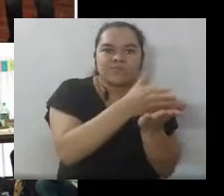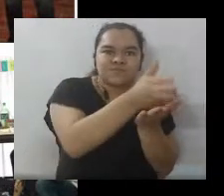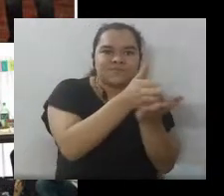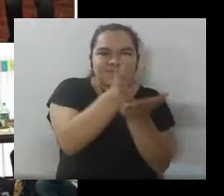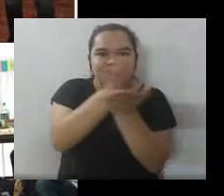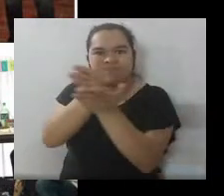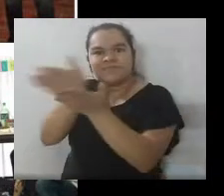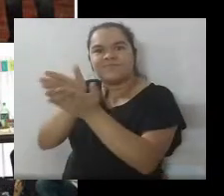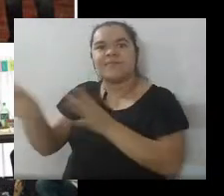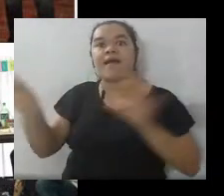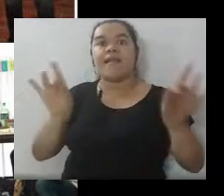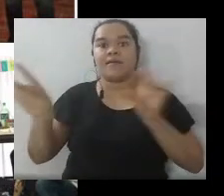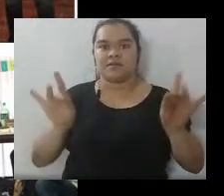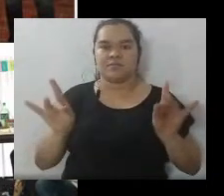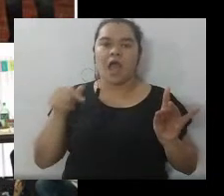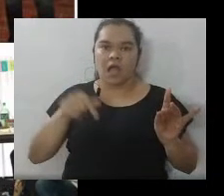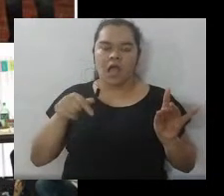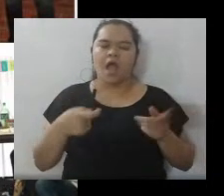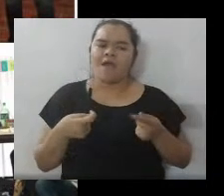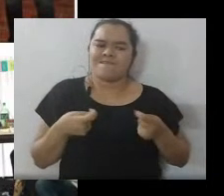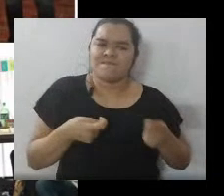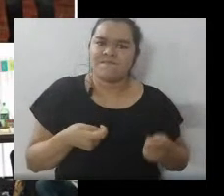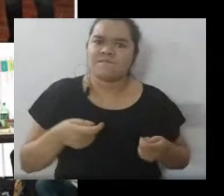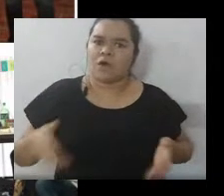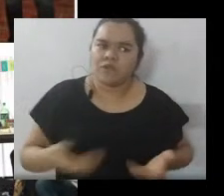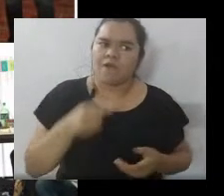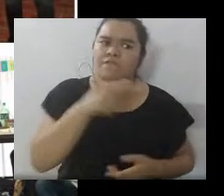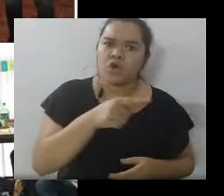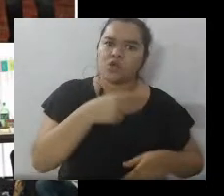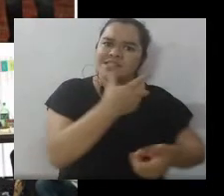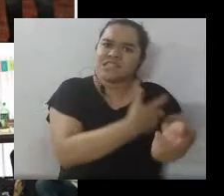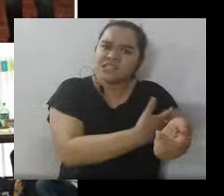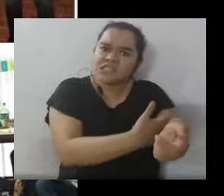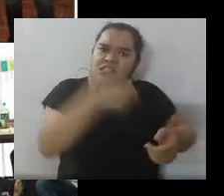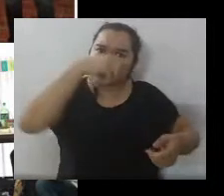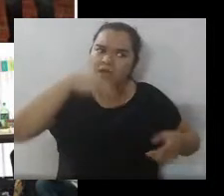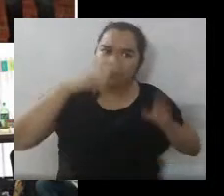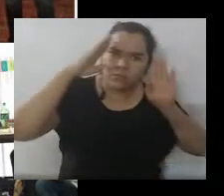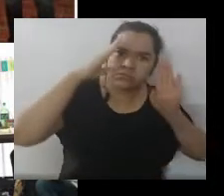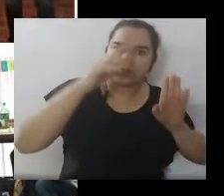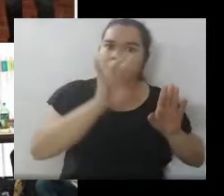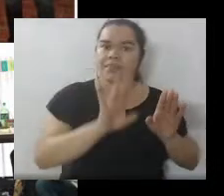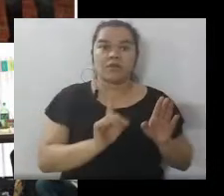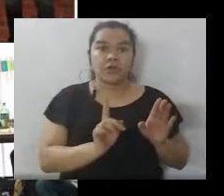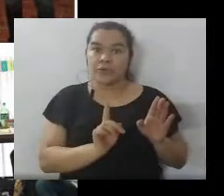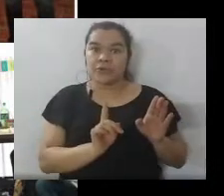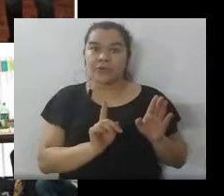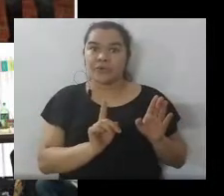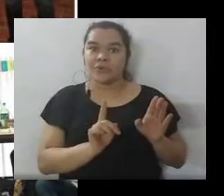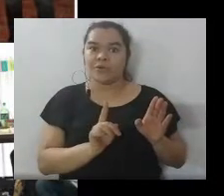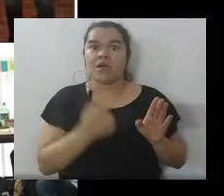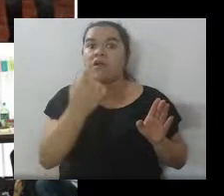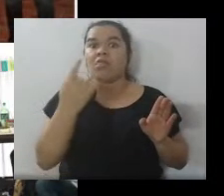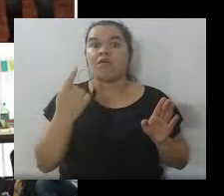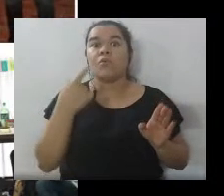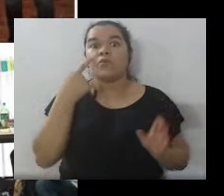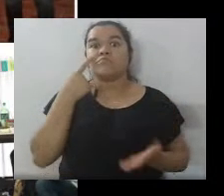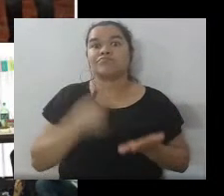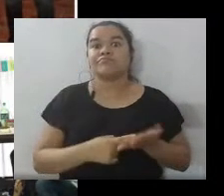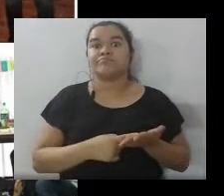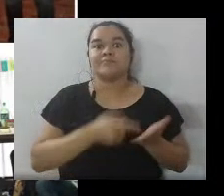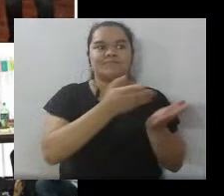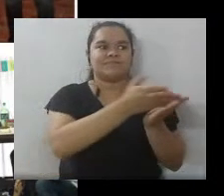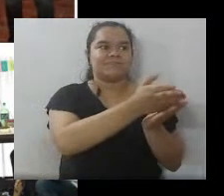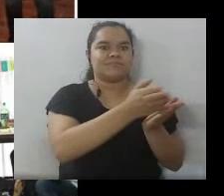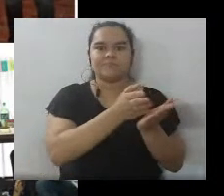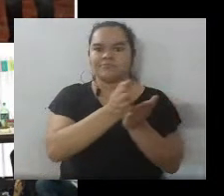¿sí? Porque acá nadie les obliga ni a formarse ni a estudiar una determinada temáticas, ¿sí? Entonces uno va buscando sus